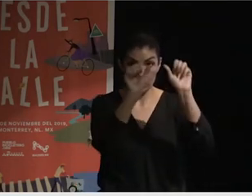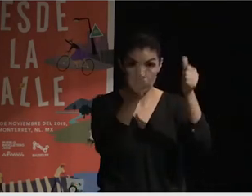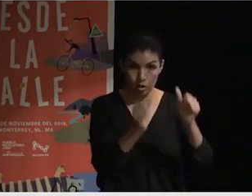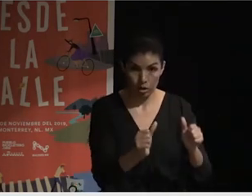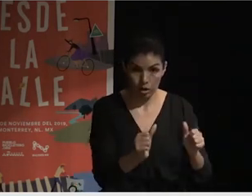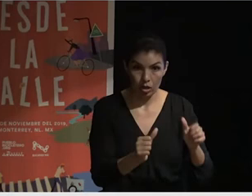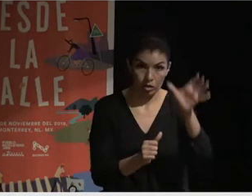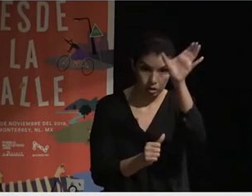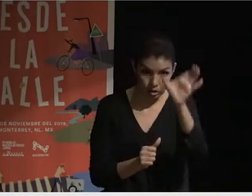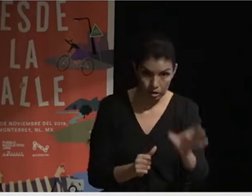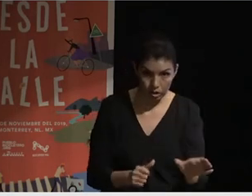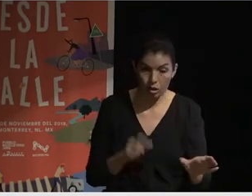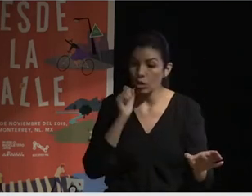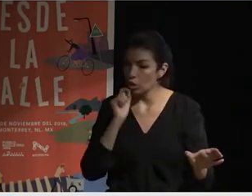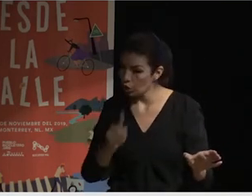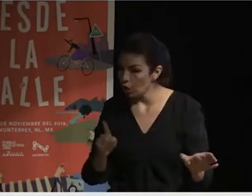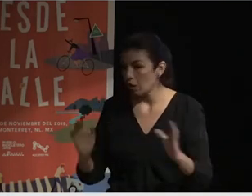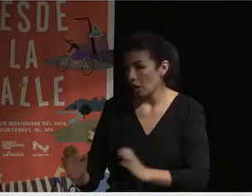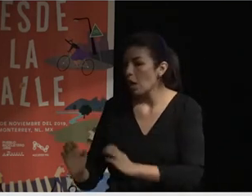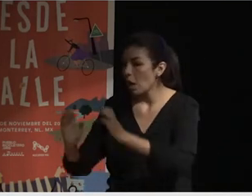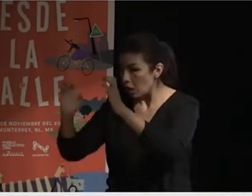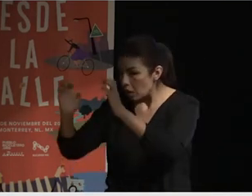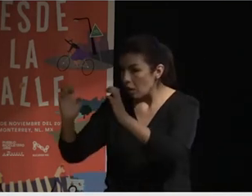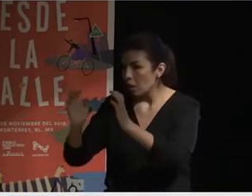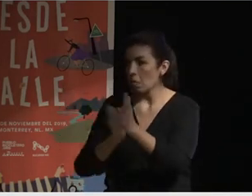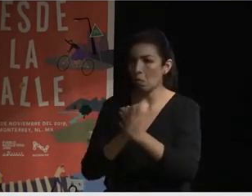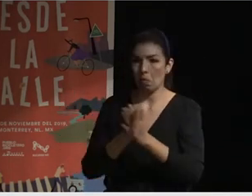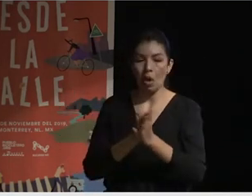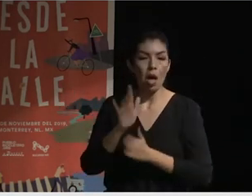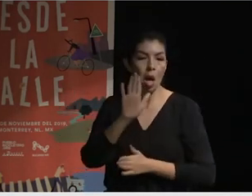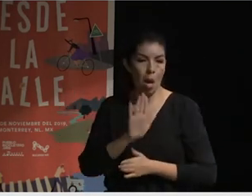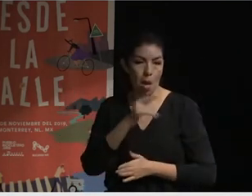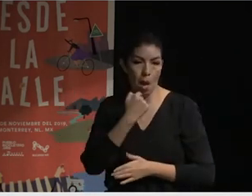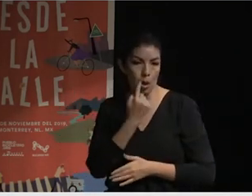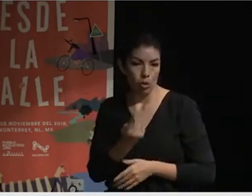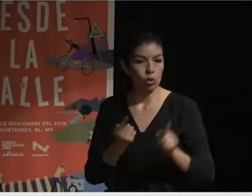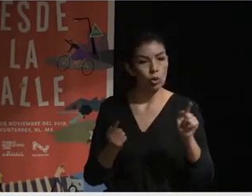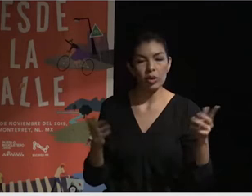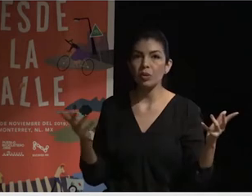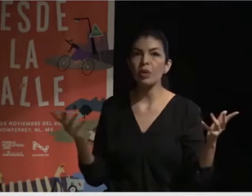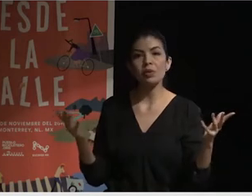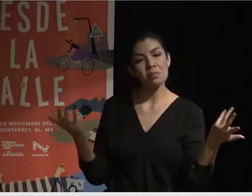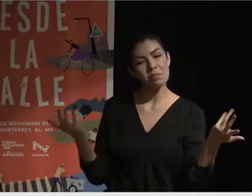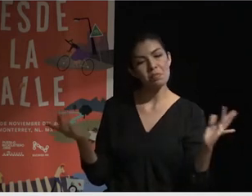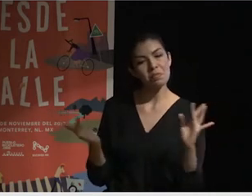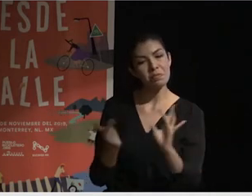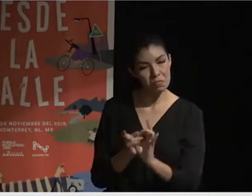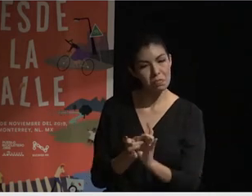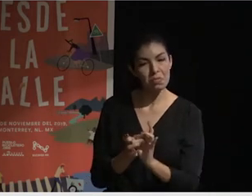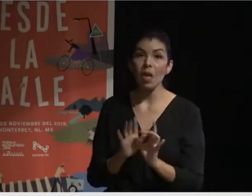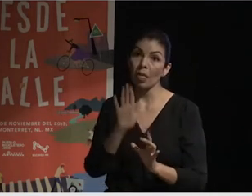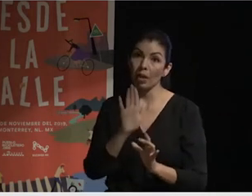modo. La gentrificación tiene que ver con procesos de colonización, para que estemos claros, ¿no? ¿De qué estamos hablando? Son procesos de